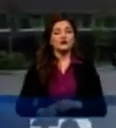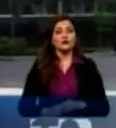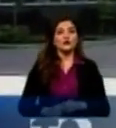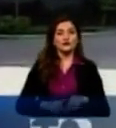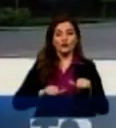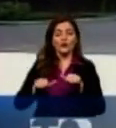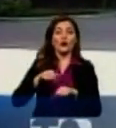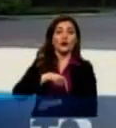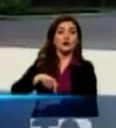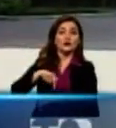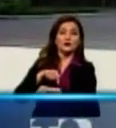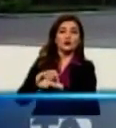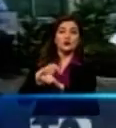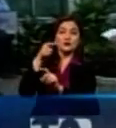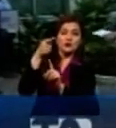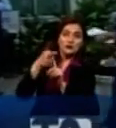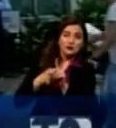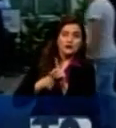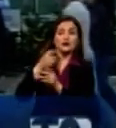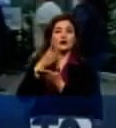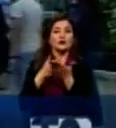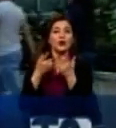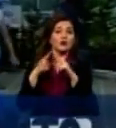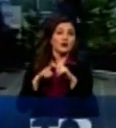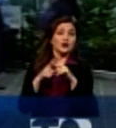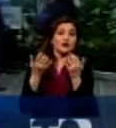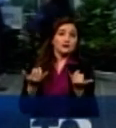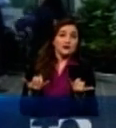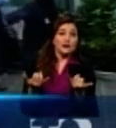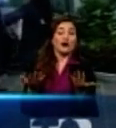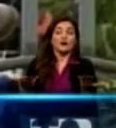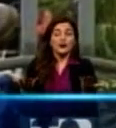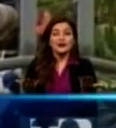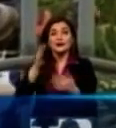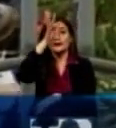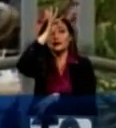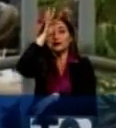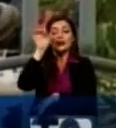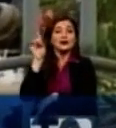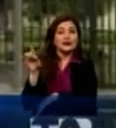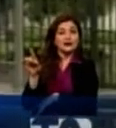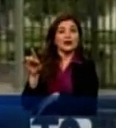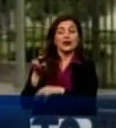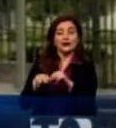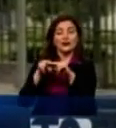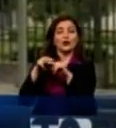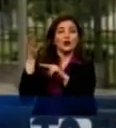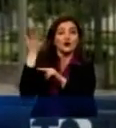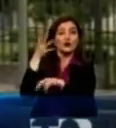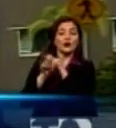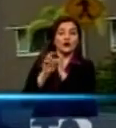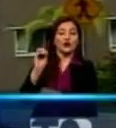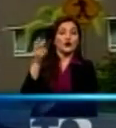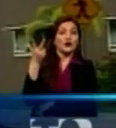El trámite demoraría un poco más de mes y medio si se lo empezara, pero no es así. El Hospital de Monte Sinaí, obra que empezó a construirse